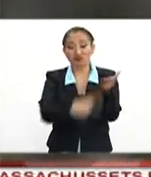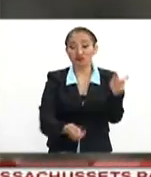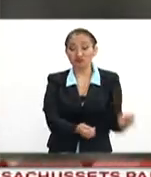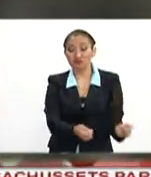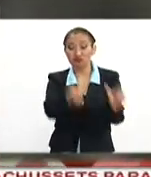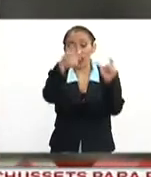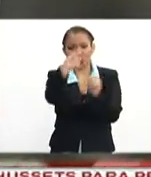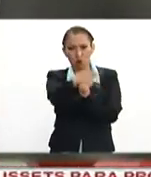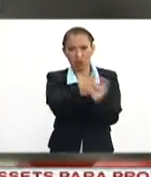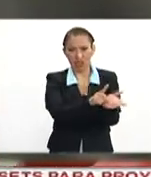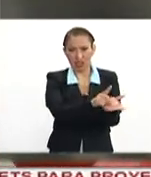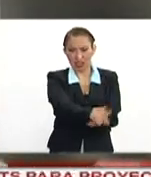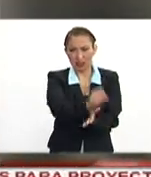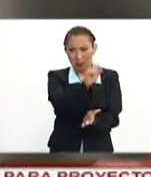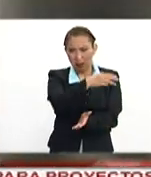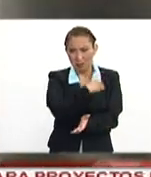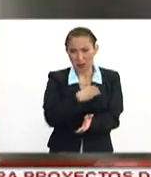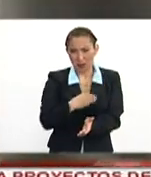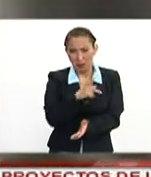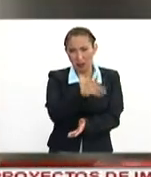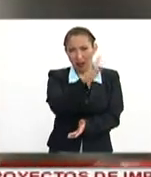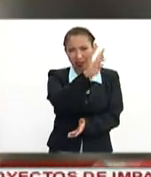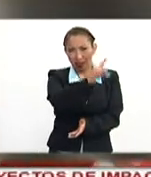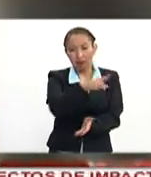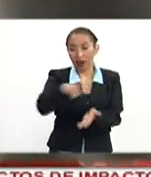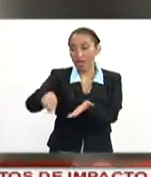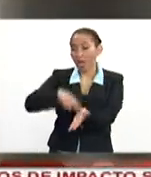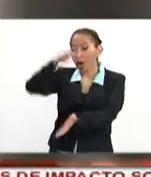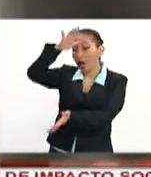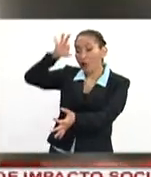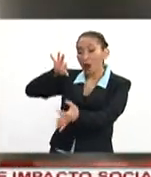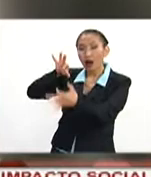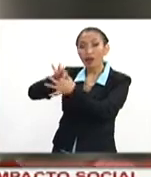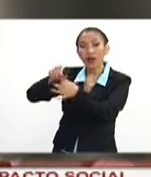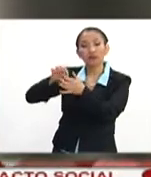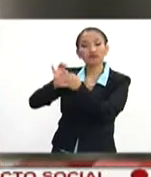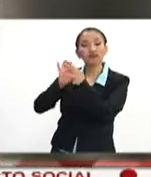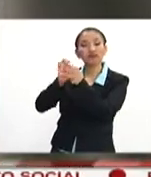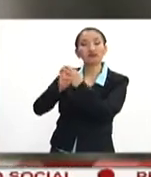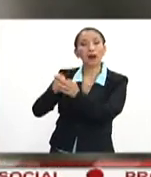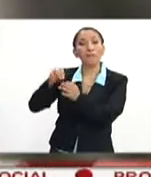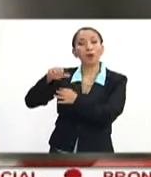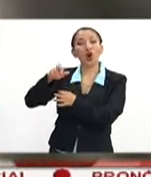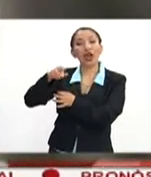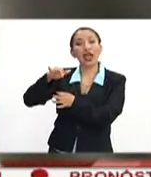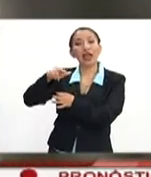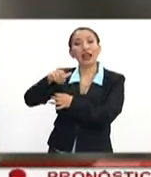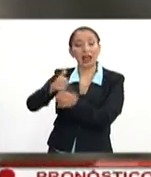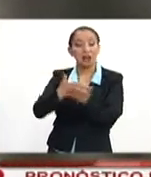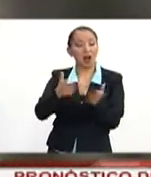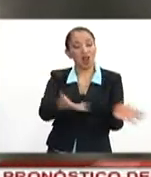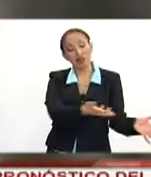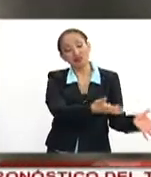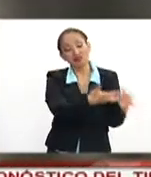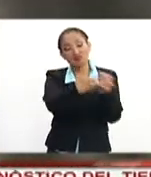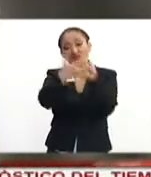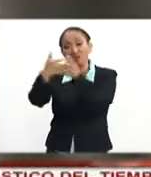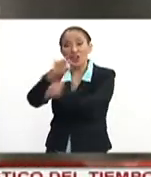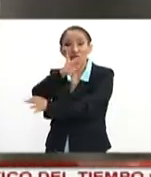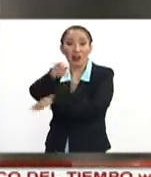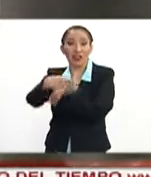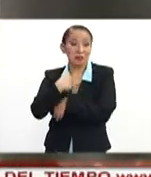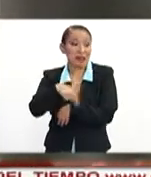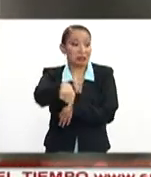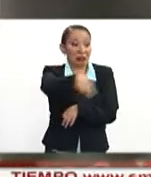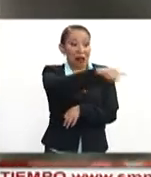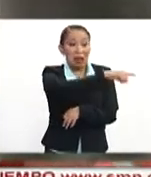suspendido de sus derechos como militante del PRD por haber firmado un acuerdo de unidad de Morena y ahora se llevó a todos los